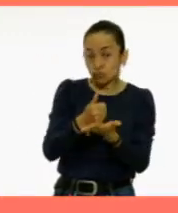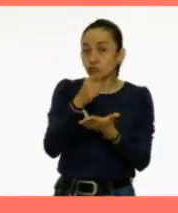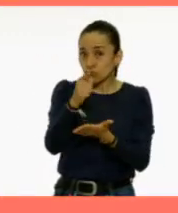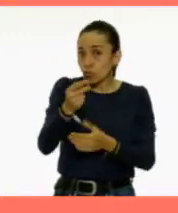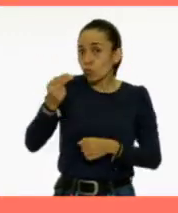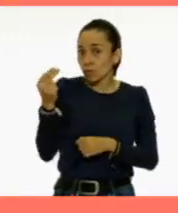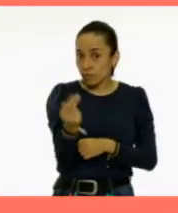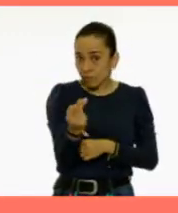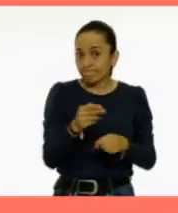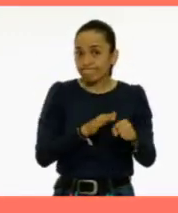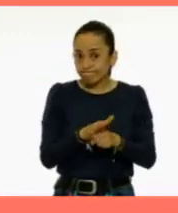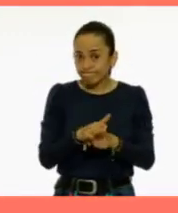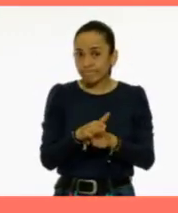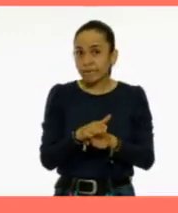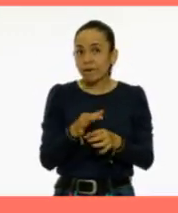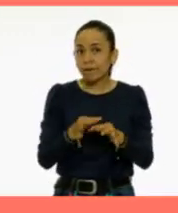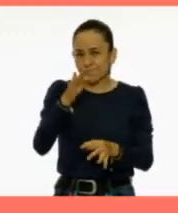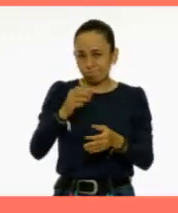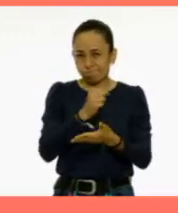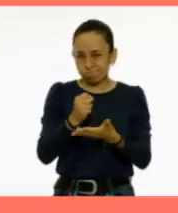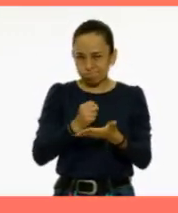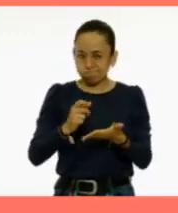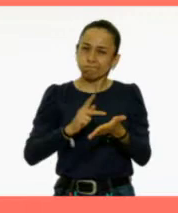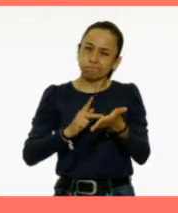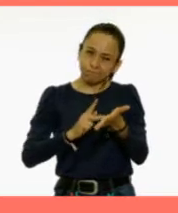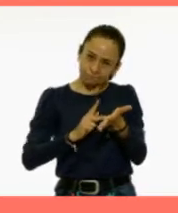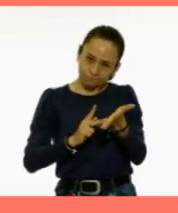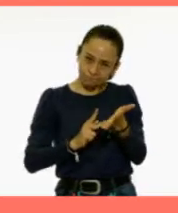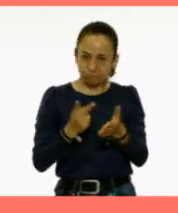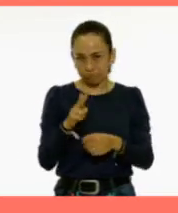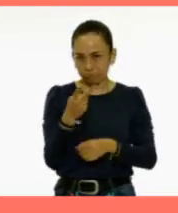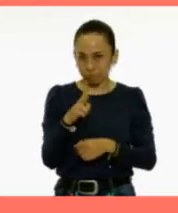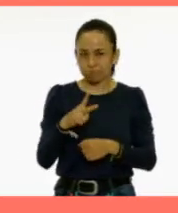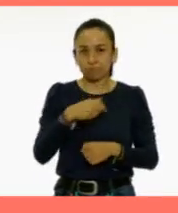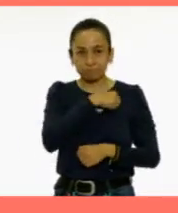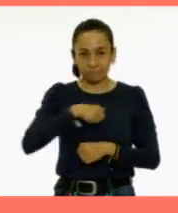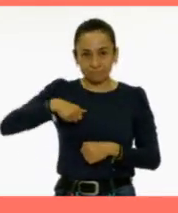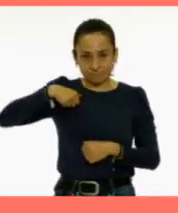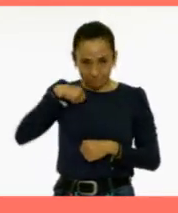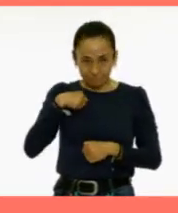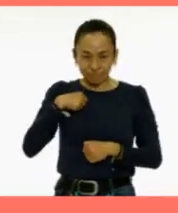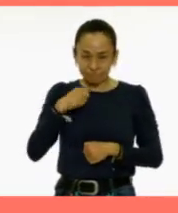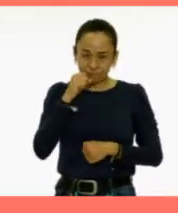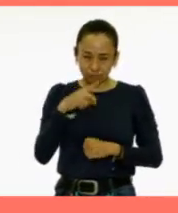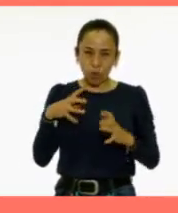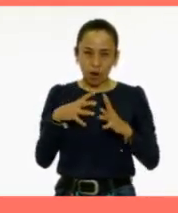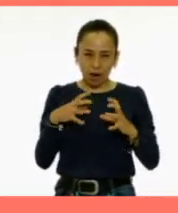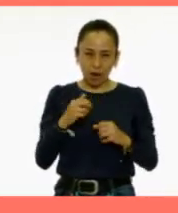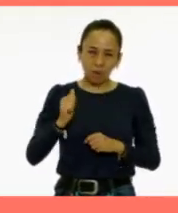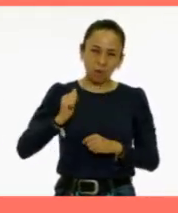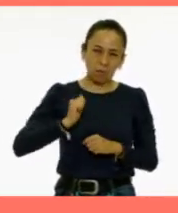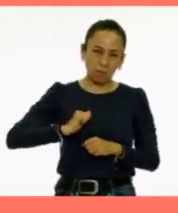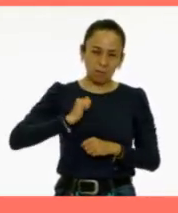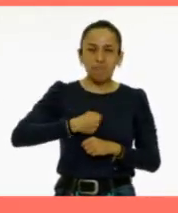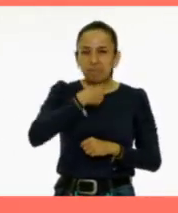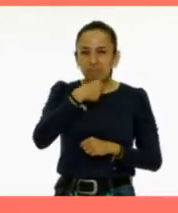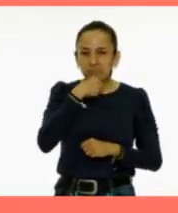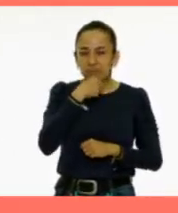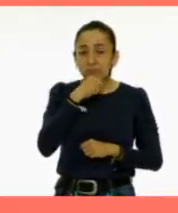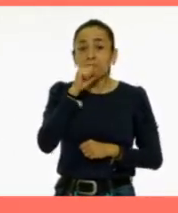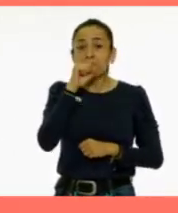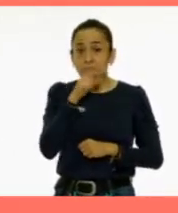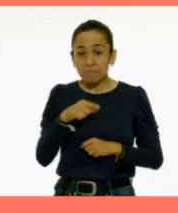Necesitarás un plumón o una pluma, una playera de algodón que ya no uses, una regla